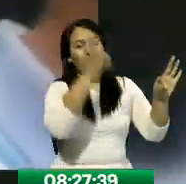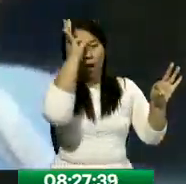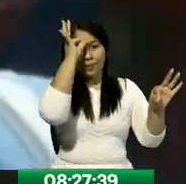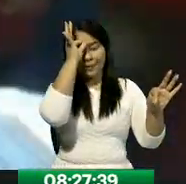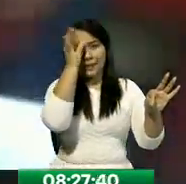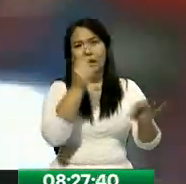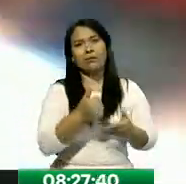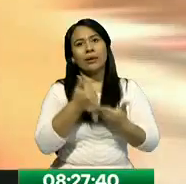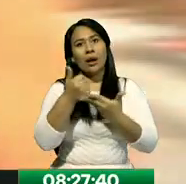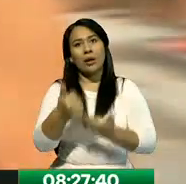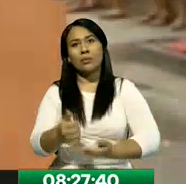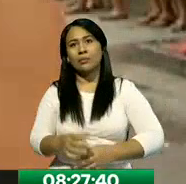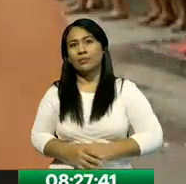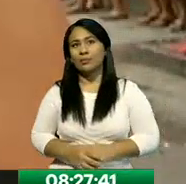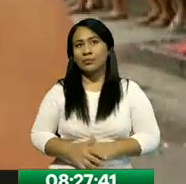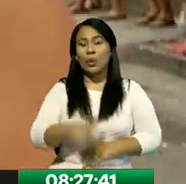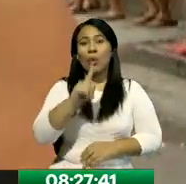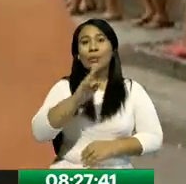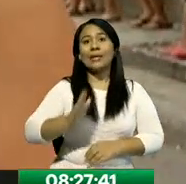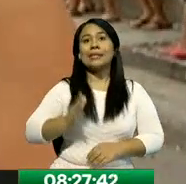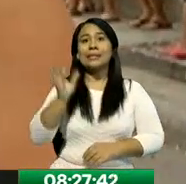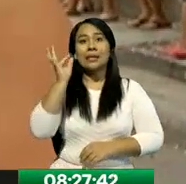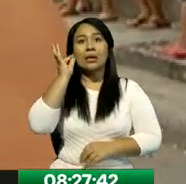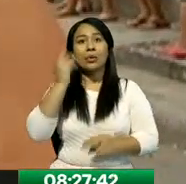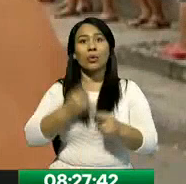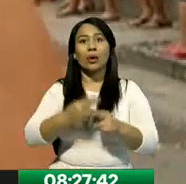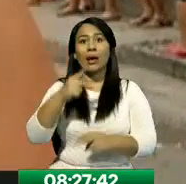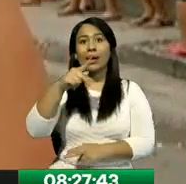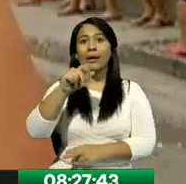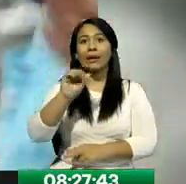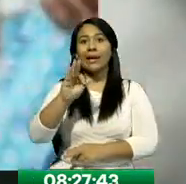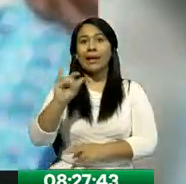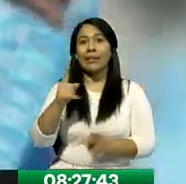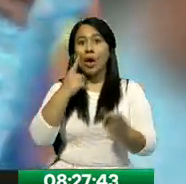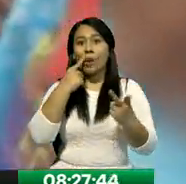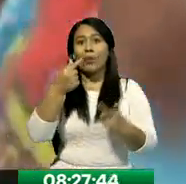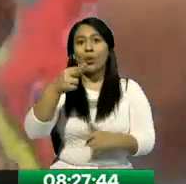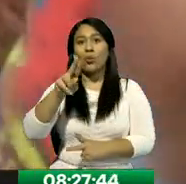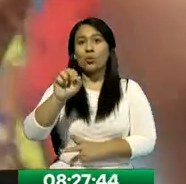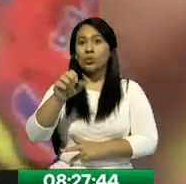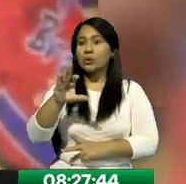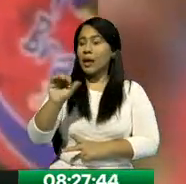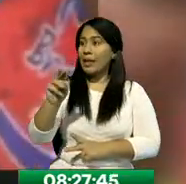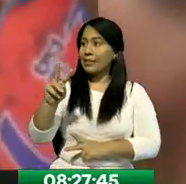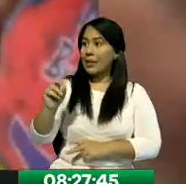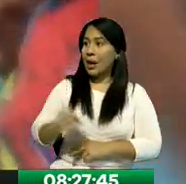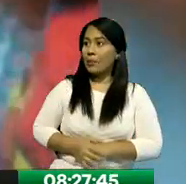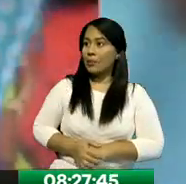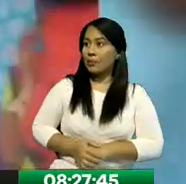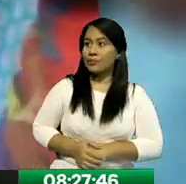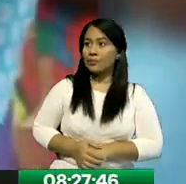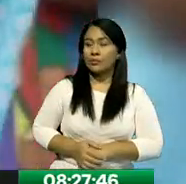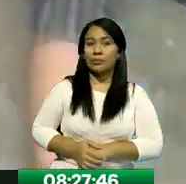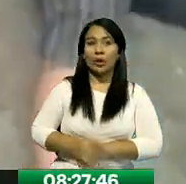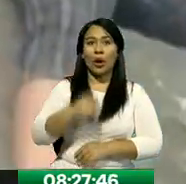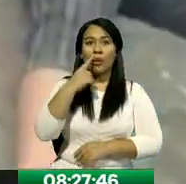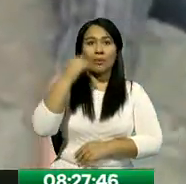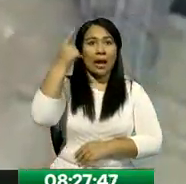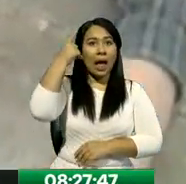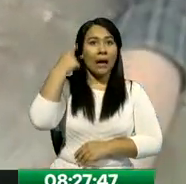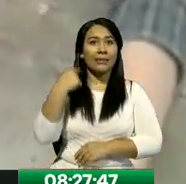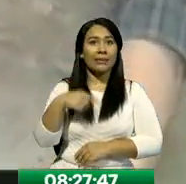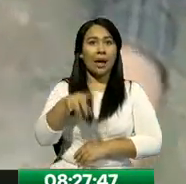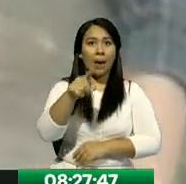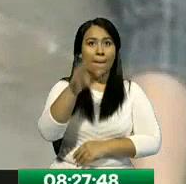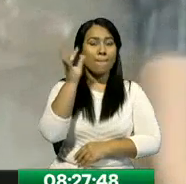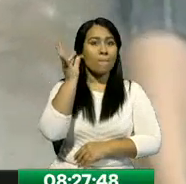casa de salud. Una señora que se llama Kelly y el señor que se llama Gustavo. La herida del señor tenía en la cabeza y la